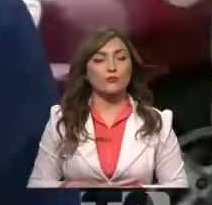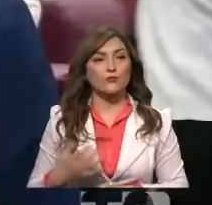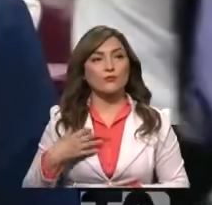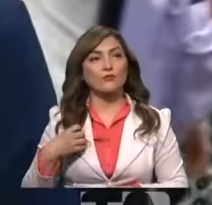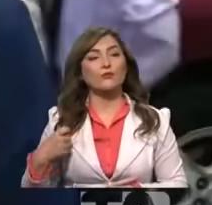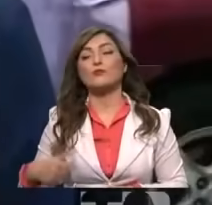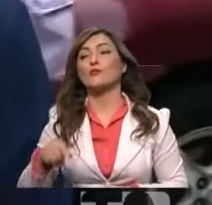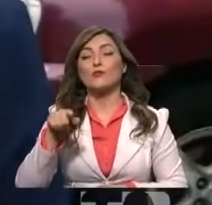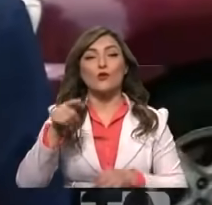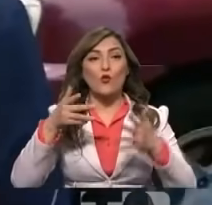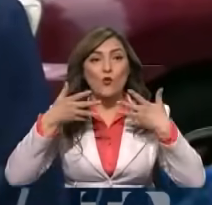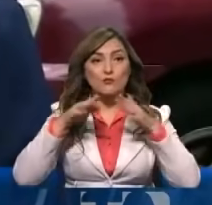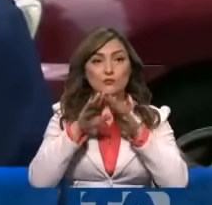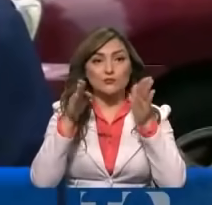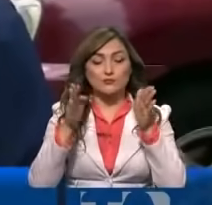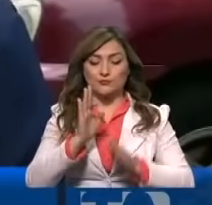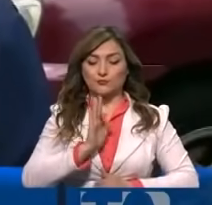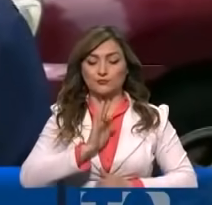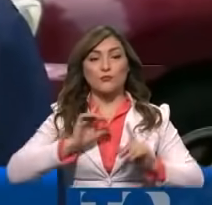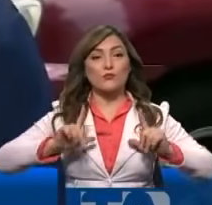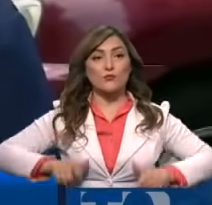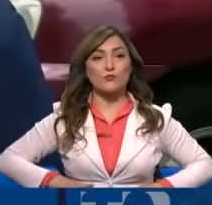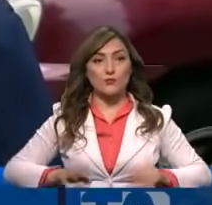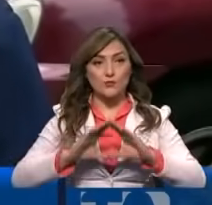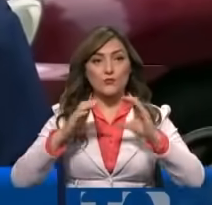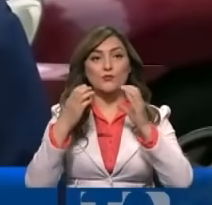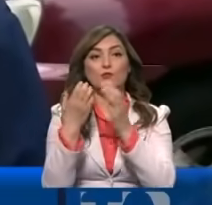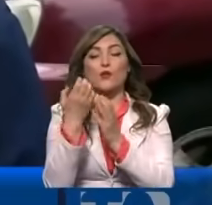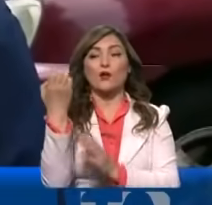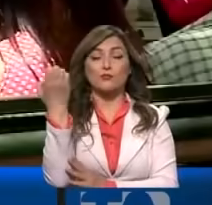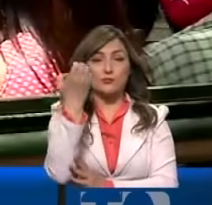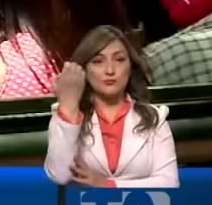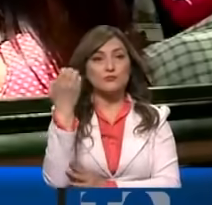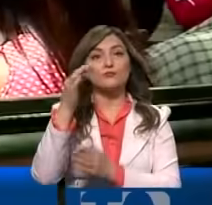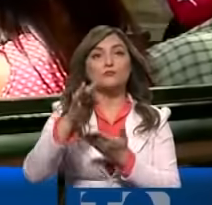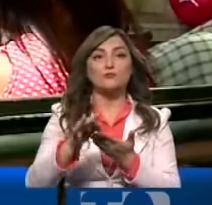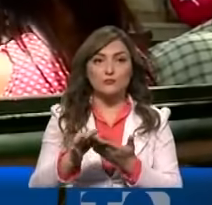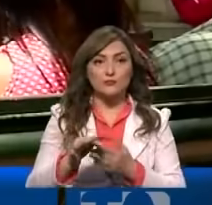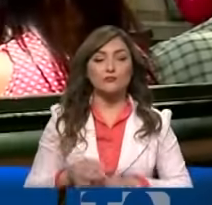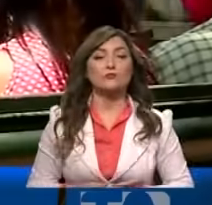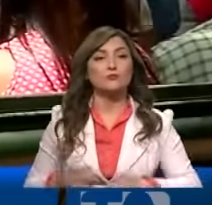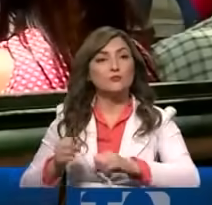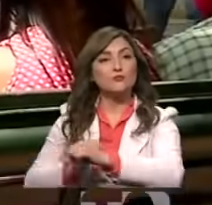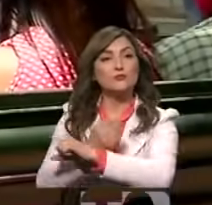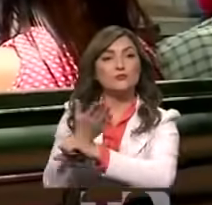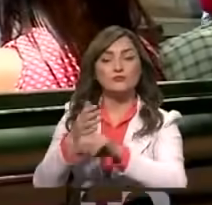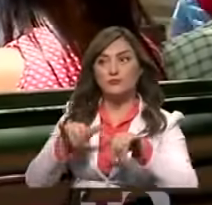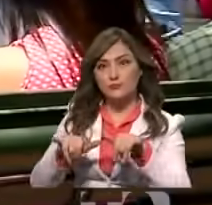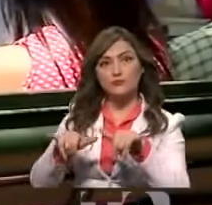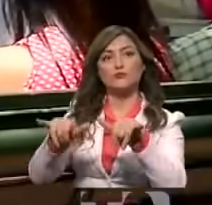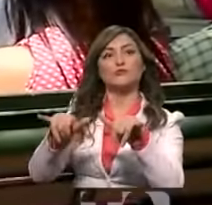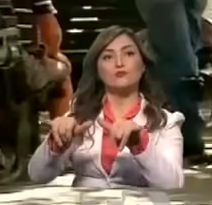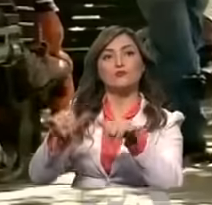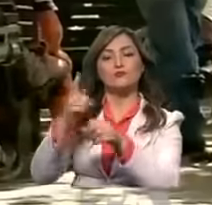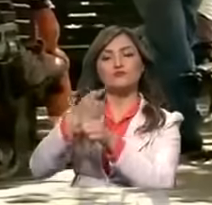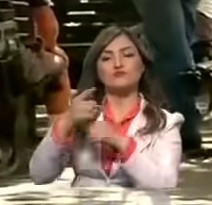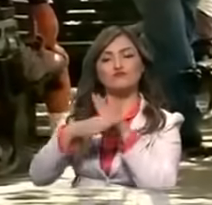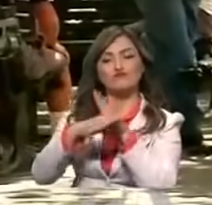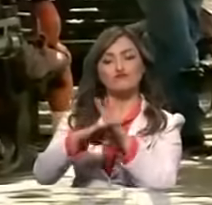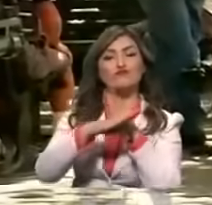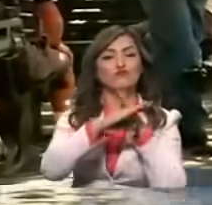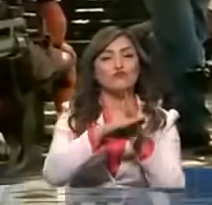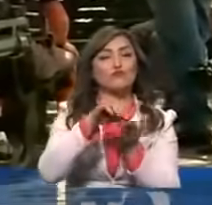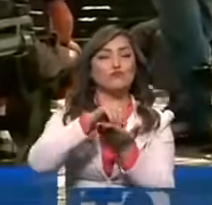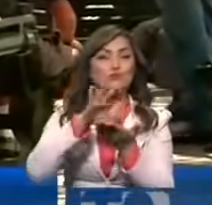En Guayaquil, la Mesa Técnica de Salud del Comité de Operaciones de Emergencia Cantonal ya había recomendado continuar con las mismas medidas restrictivas que se